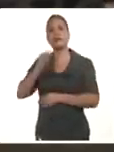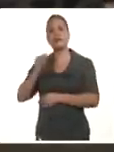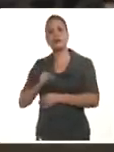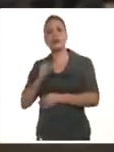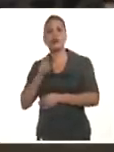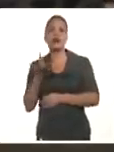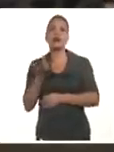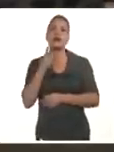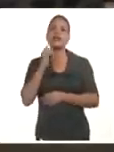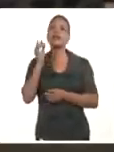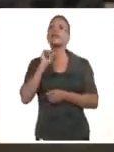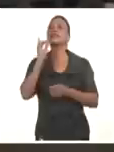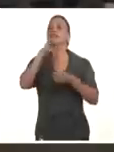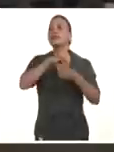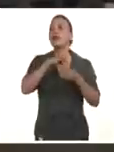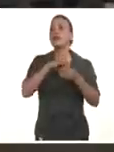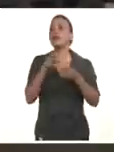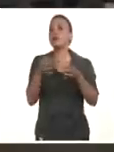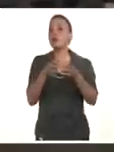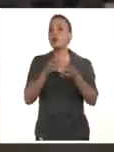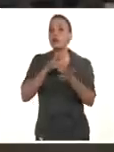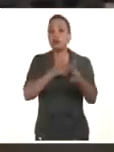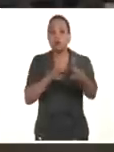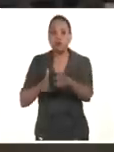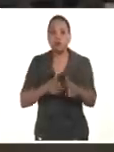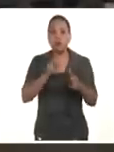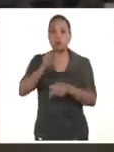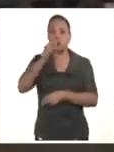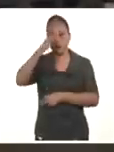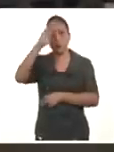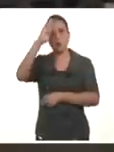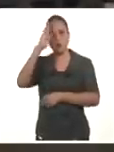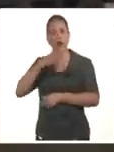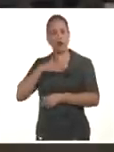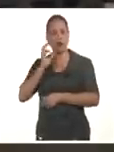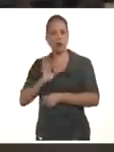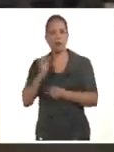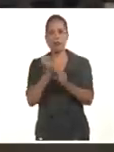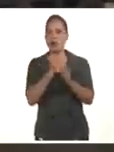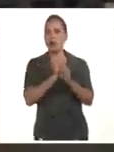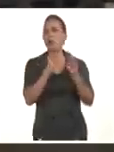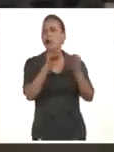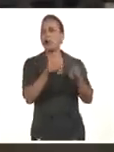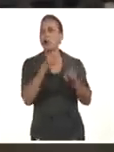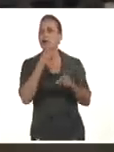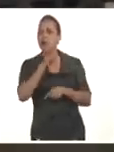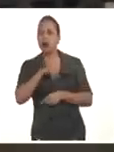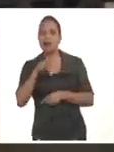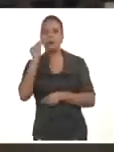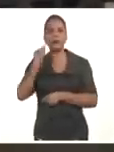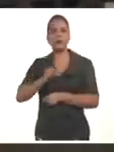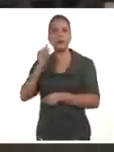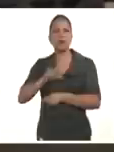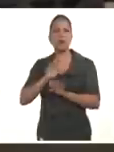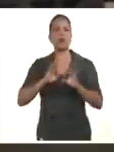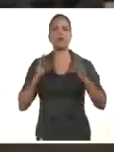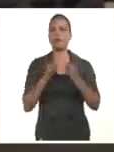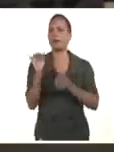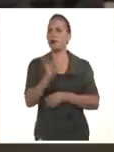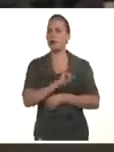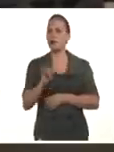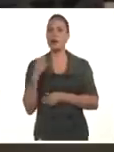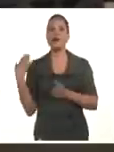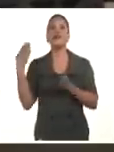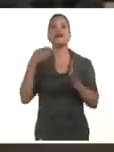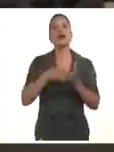personas, con integrantes del Cuerpo de Bomberos de Cuba que acometen todas las labores de búsqueda, también con familiares que han llegado hasta